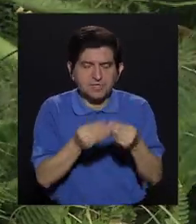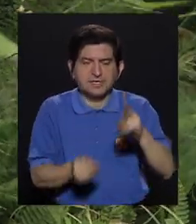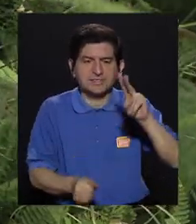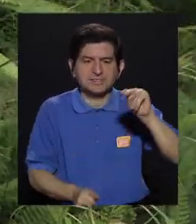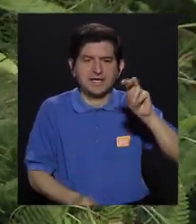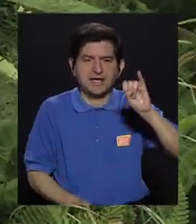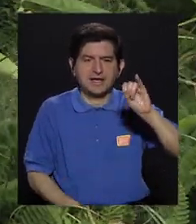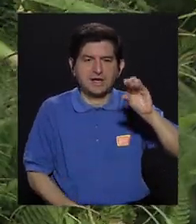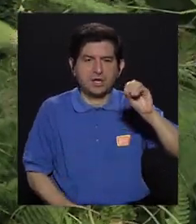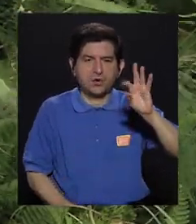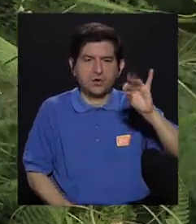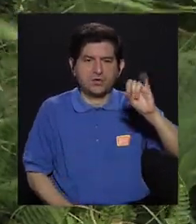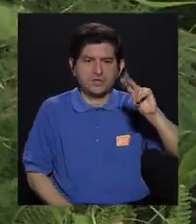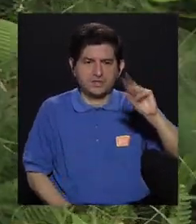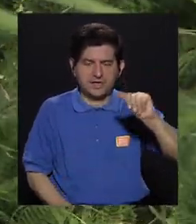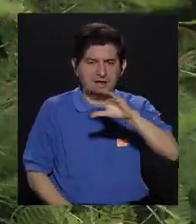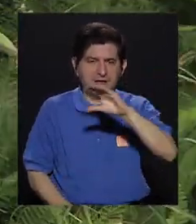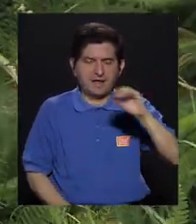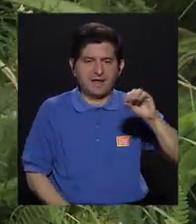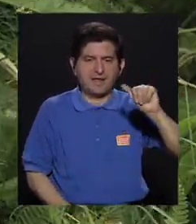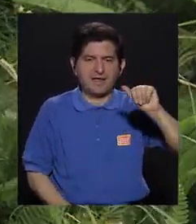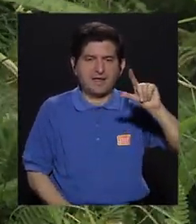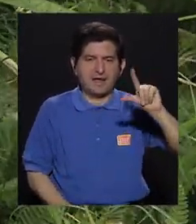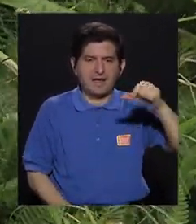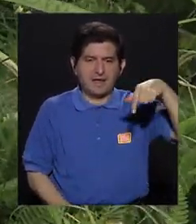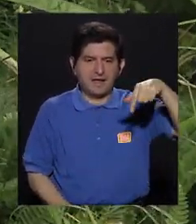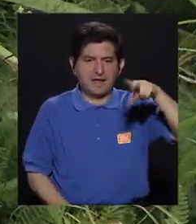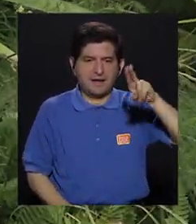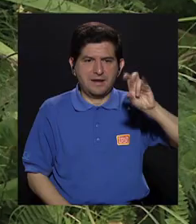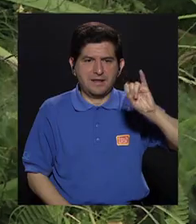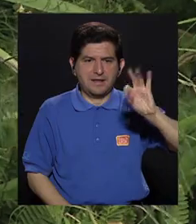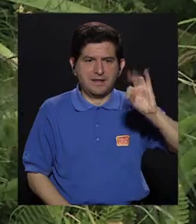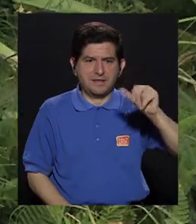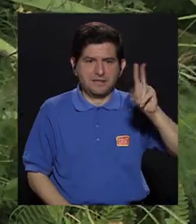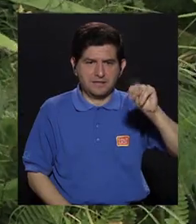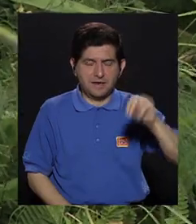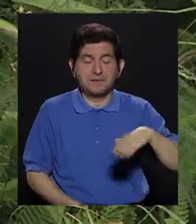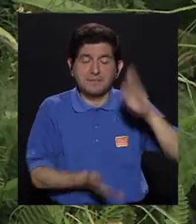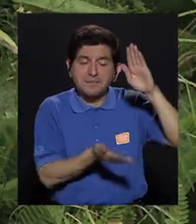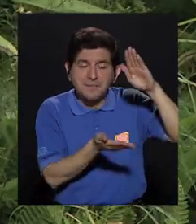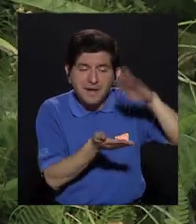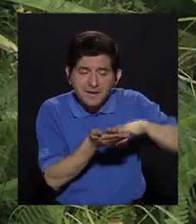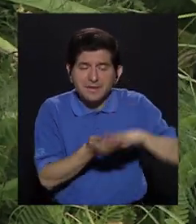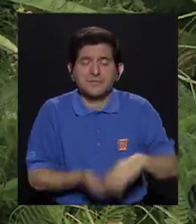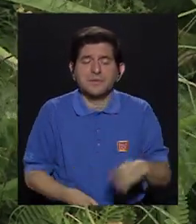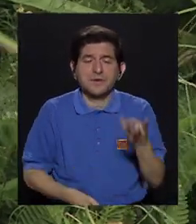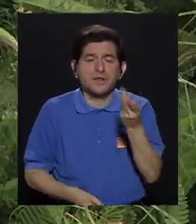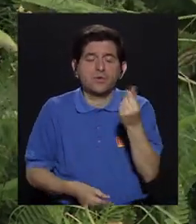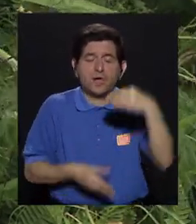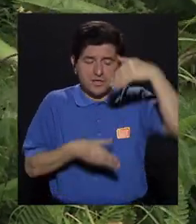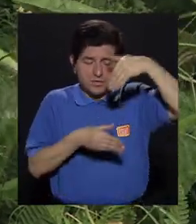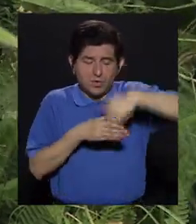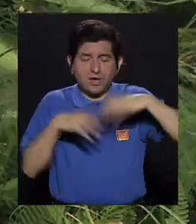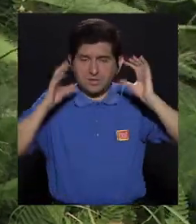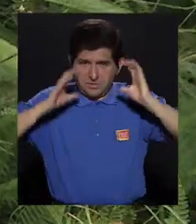ahí. Eso le va a permitir ir reduciendo de forma gradual la ingesta de la nicotina